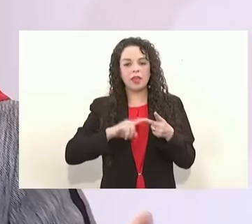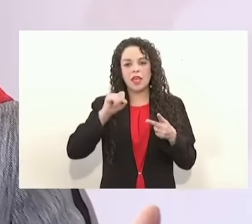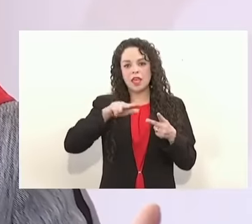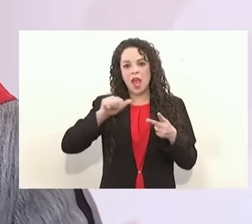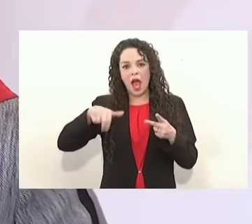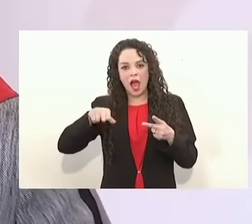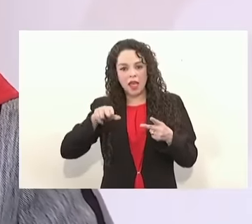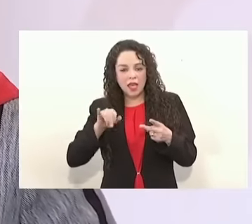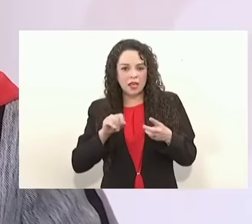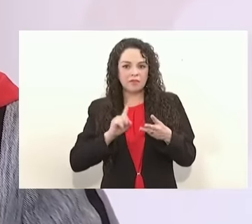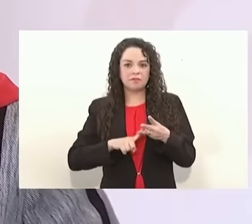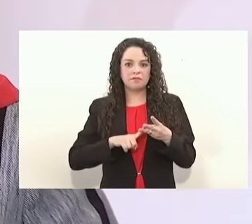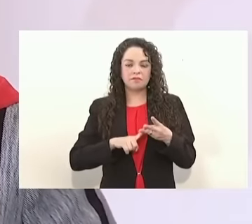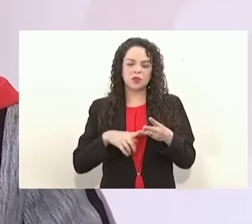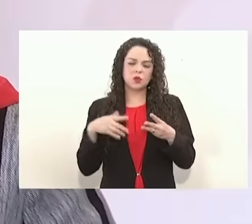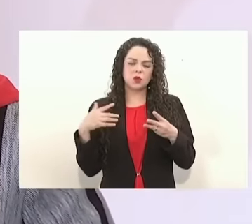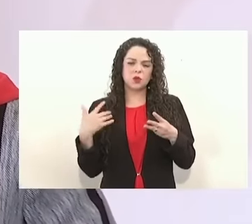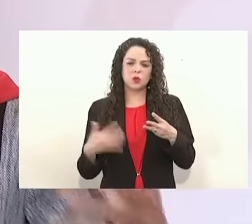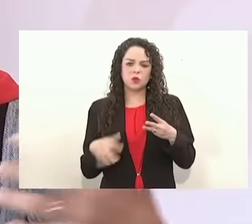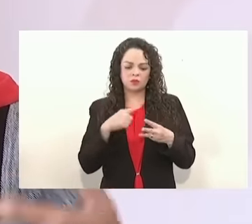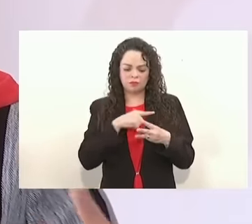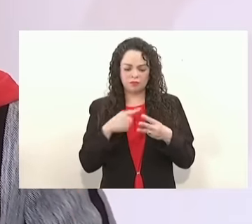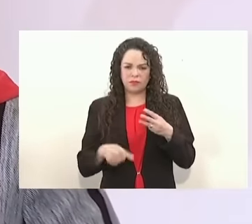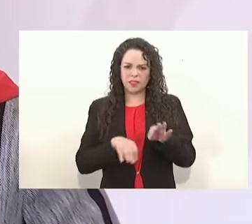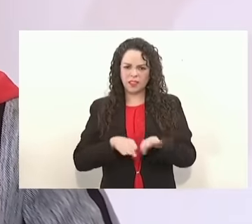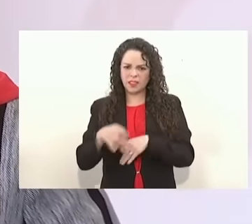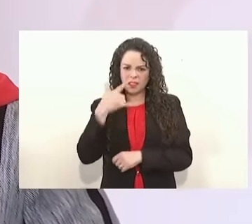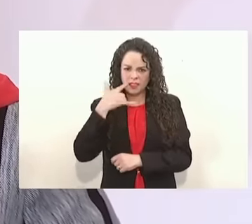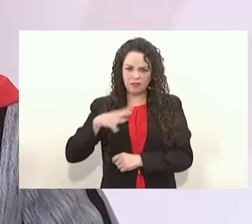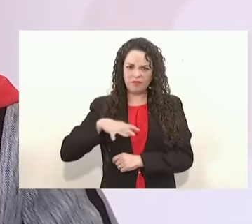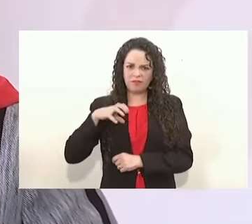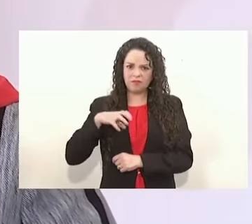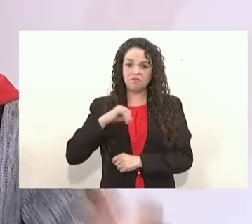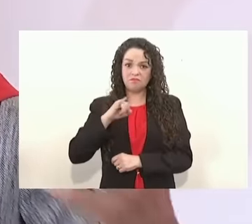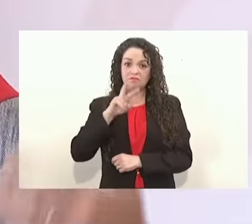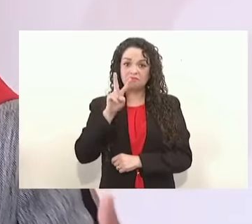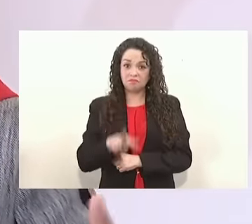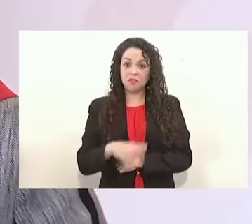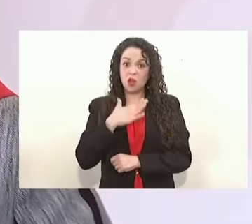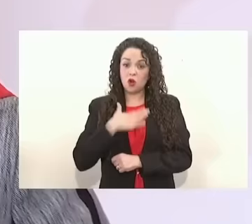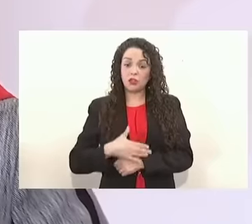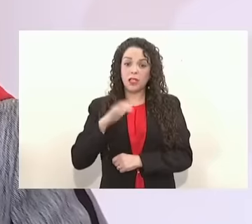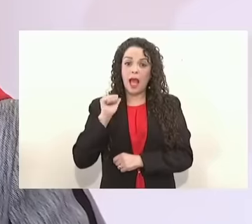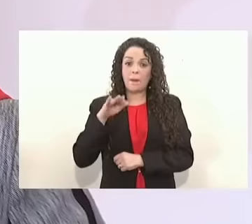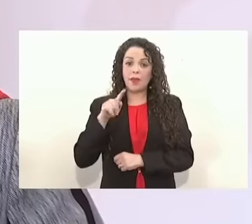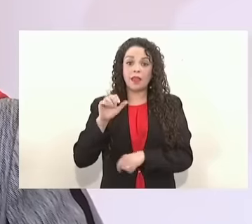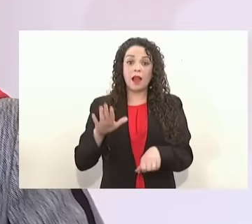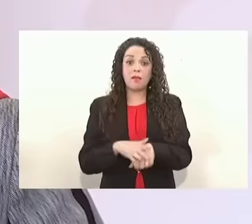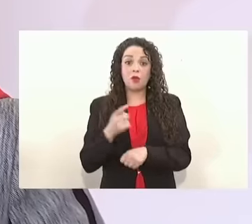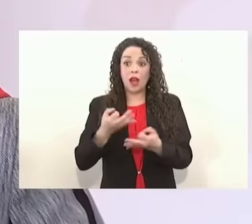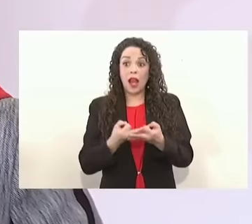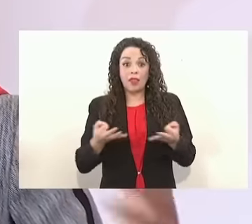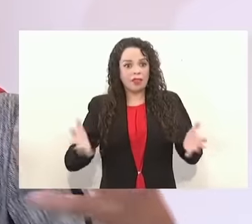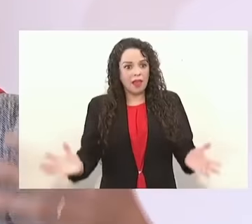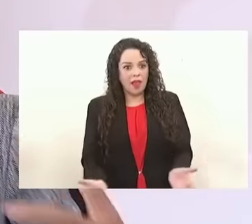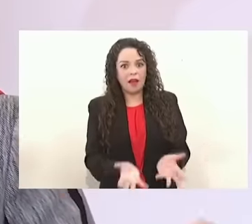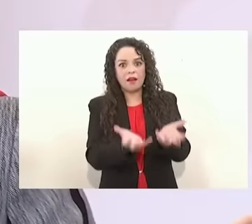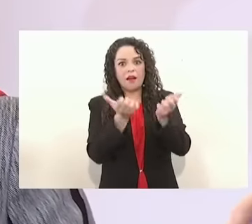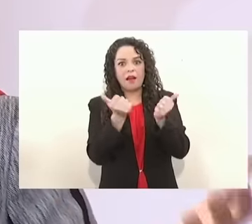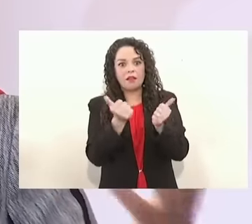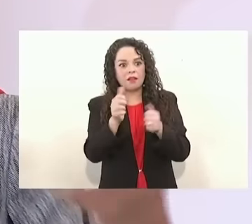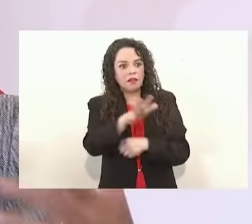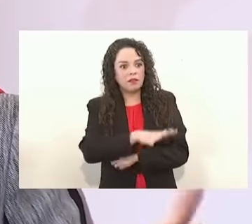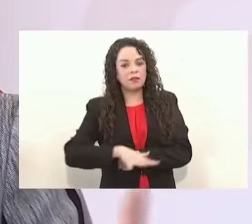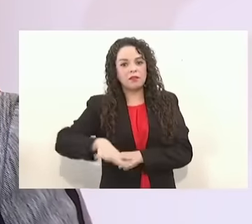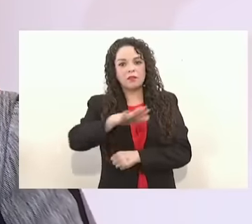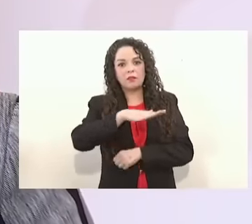de justicia ambiental, porque recupera la tierra, recupera nuestro territorio, recupera las